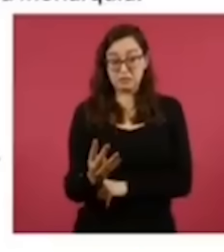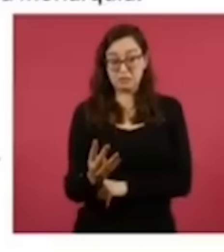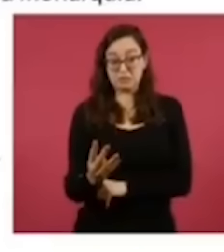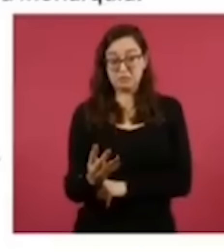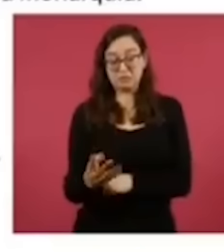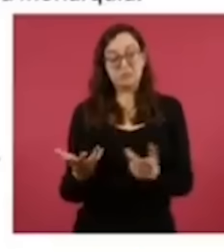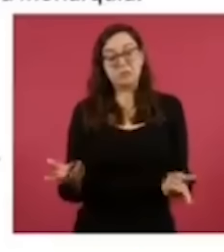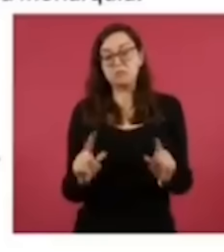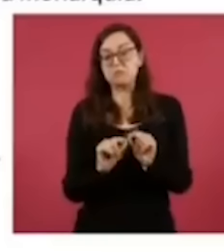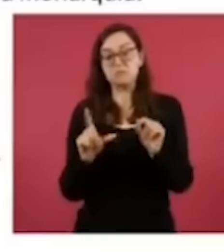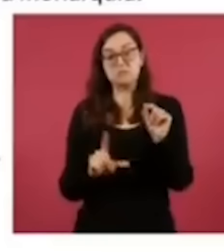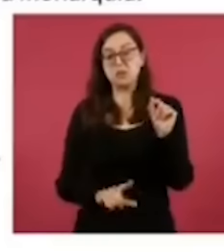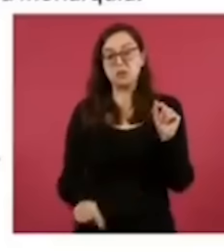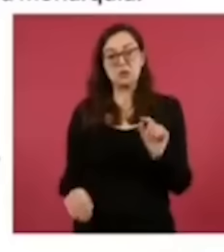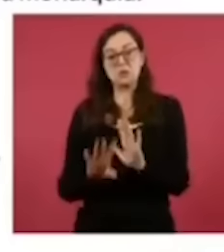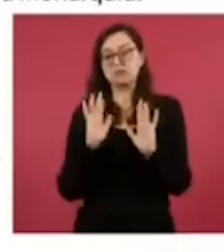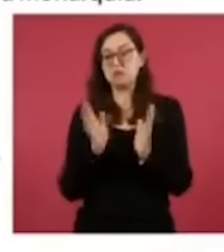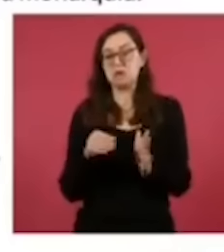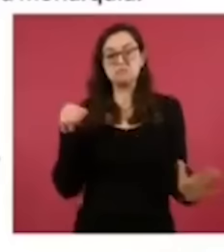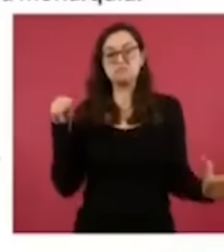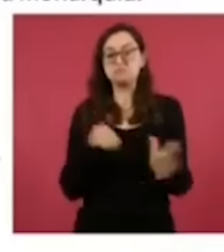2024, México dejará de ser una república